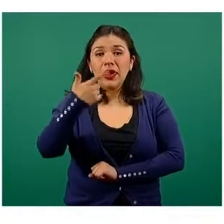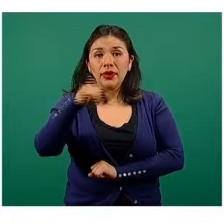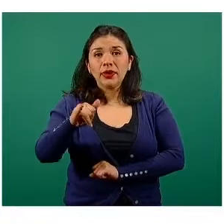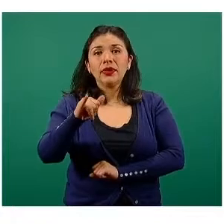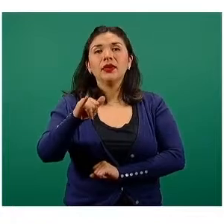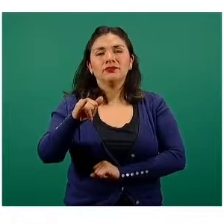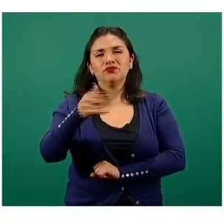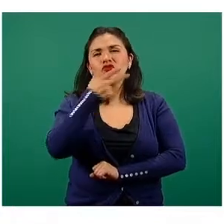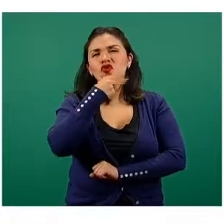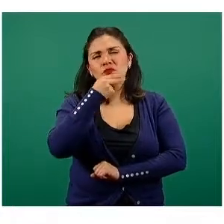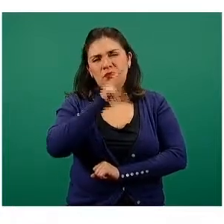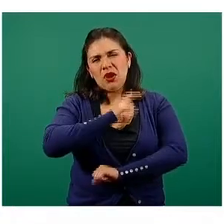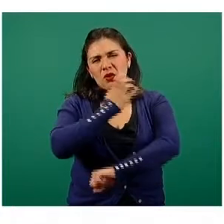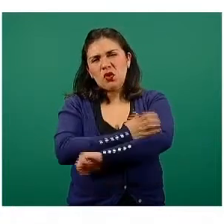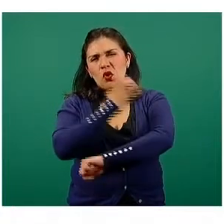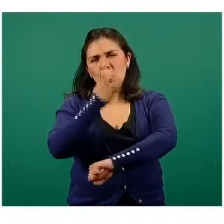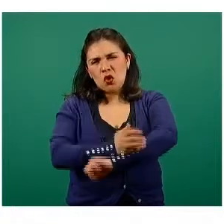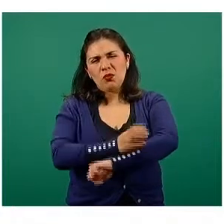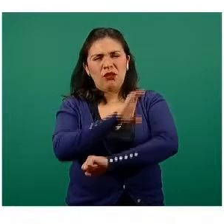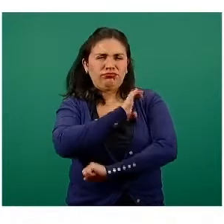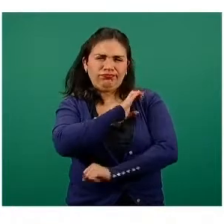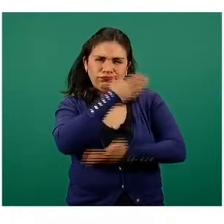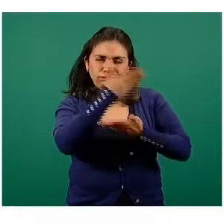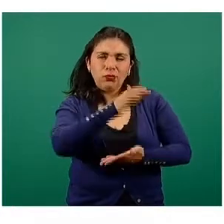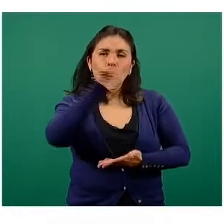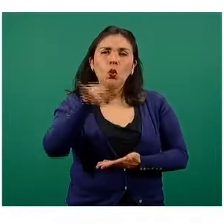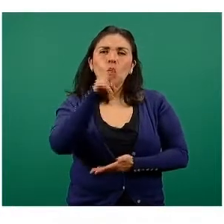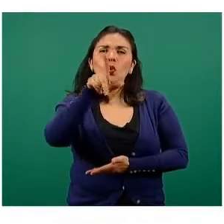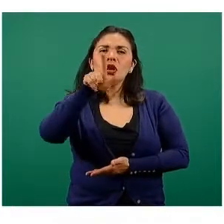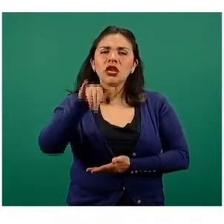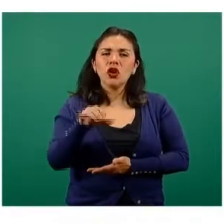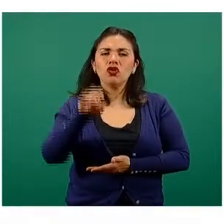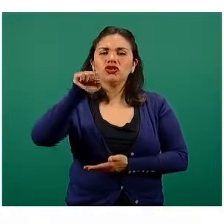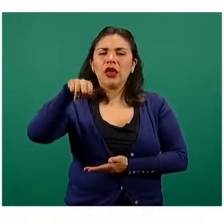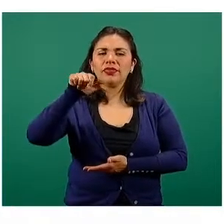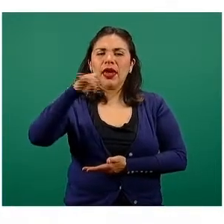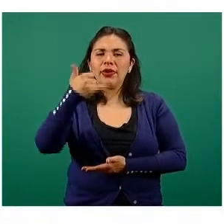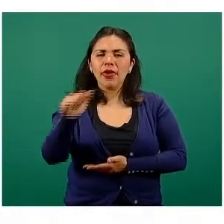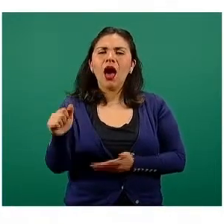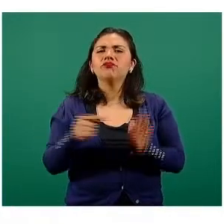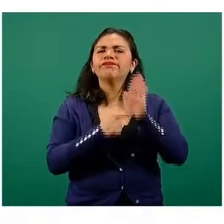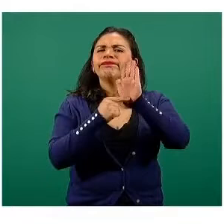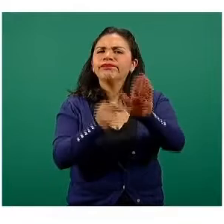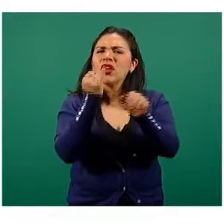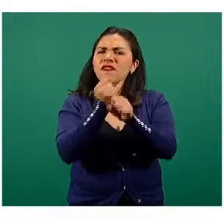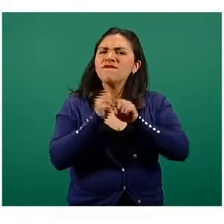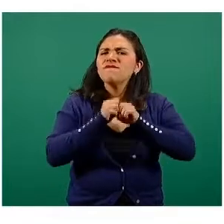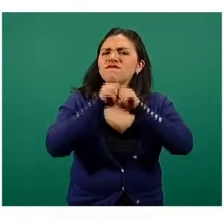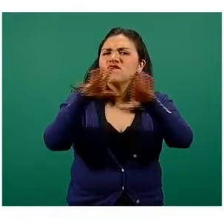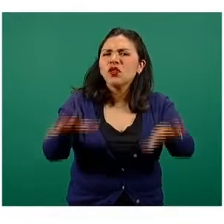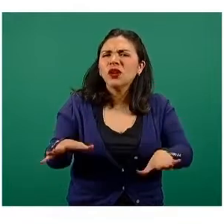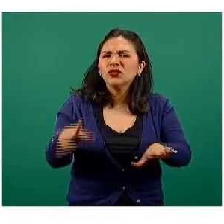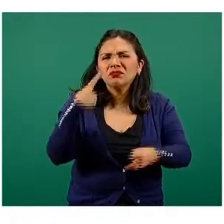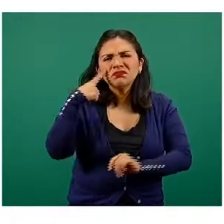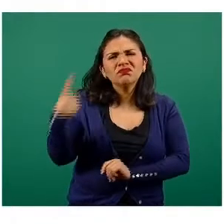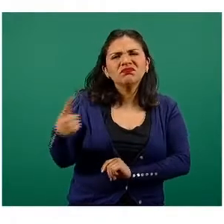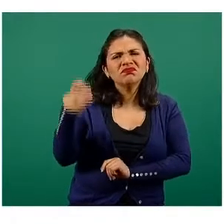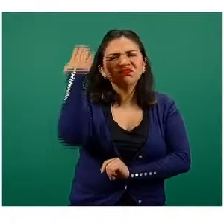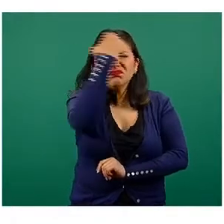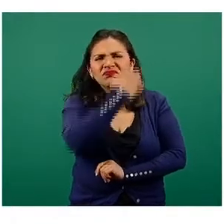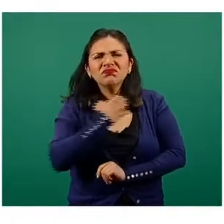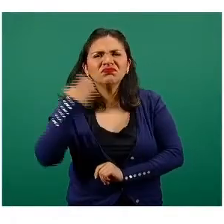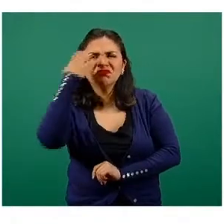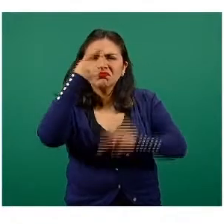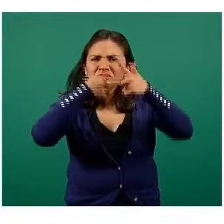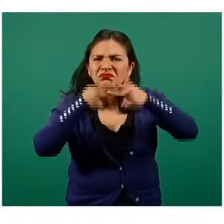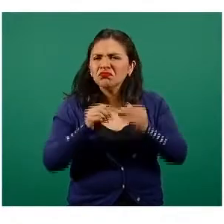un respetado colega y apreciado por nosotros, Julio Santaella, presentó información, un análisis, una